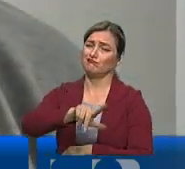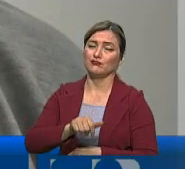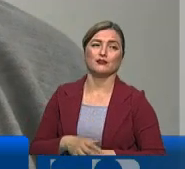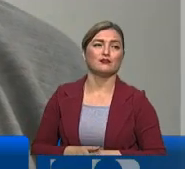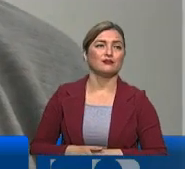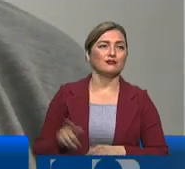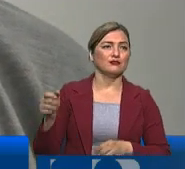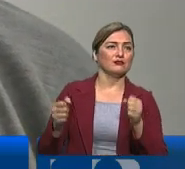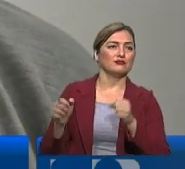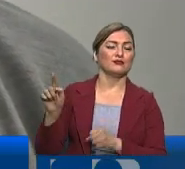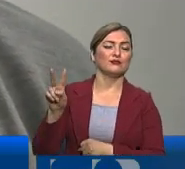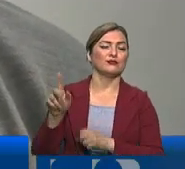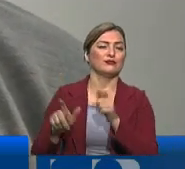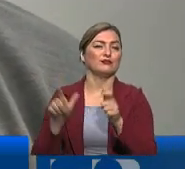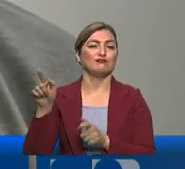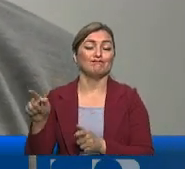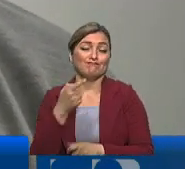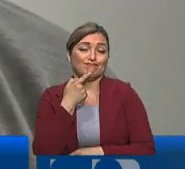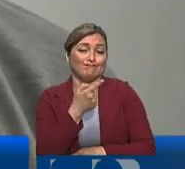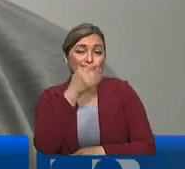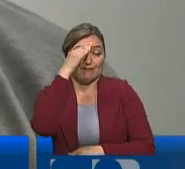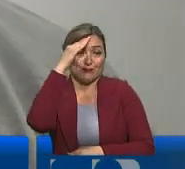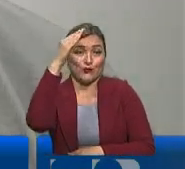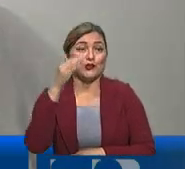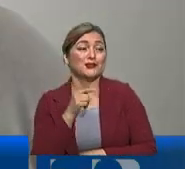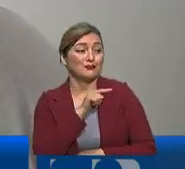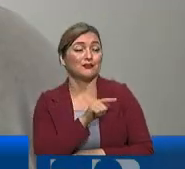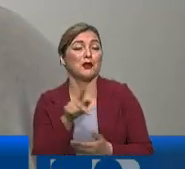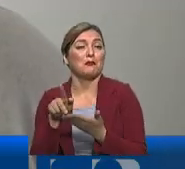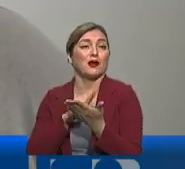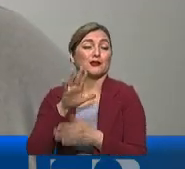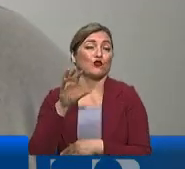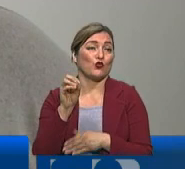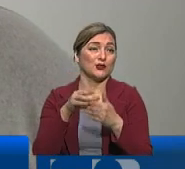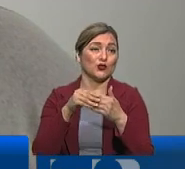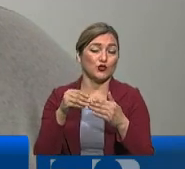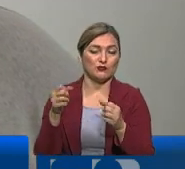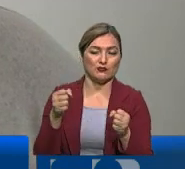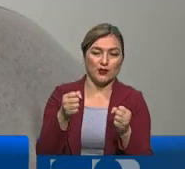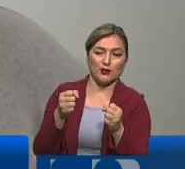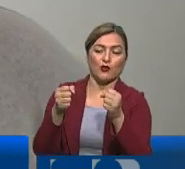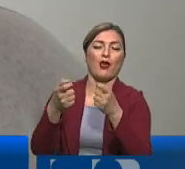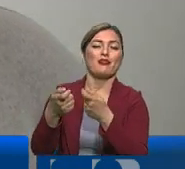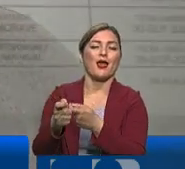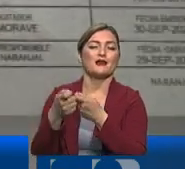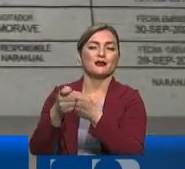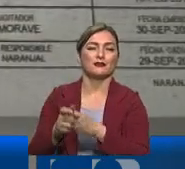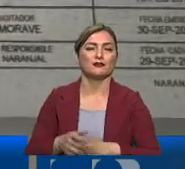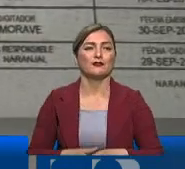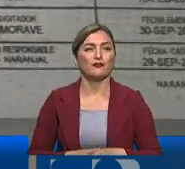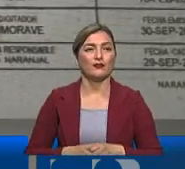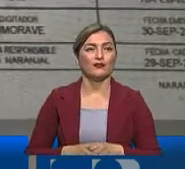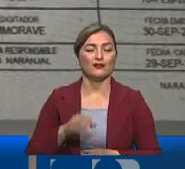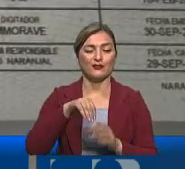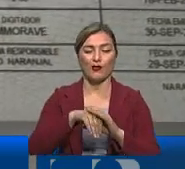El auto era conducido por dos sujetos que le indicaron a la Policía Nacional les pagaron $50 por llevarlo hasta un taller. En el carro la